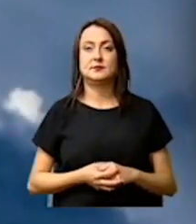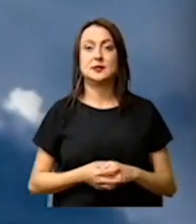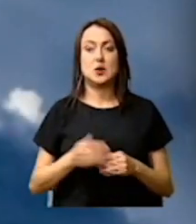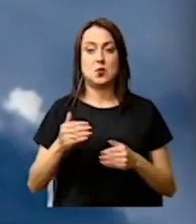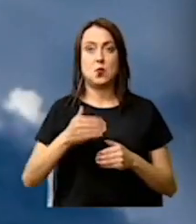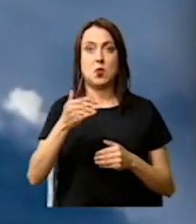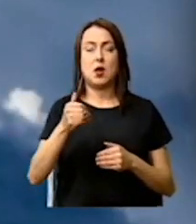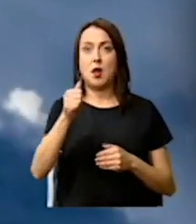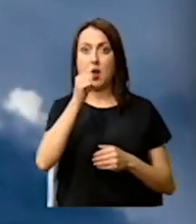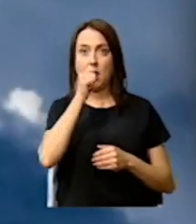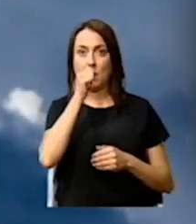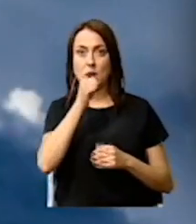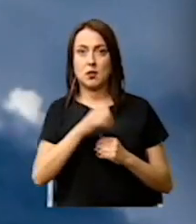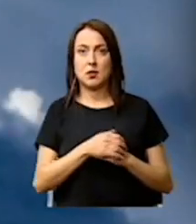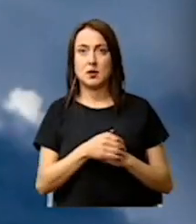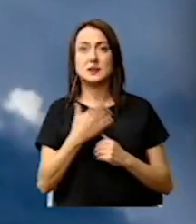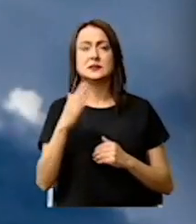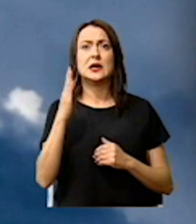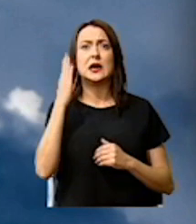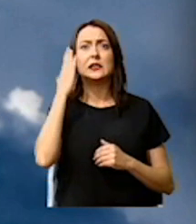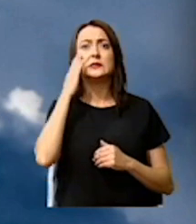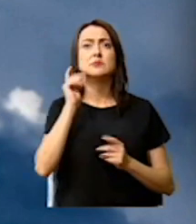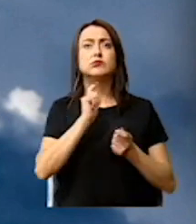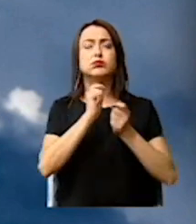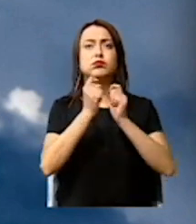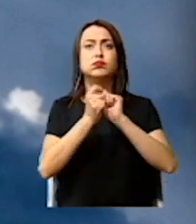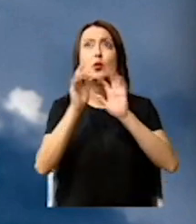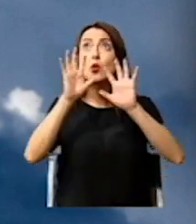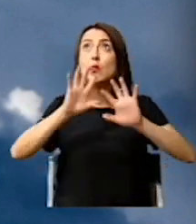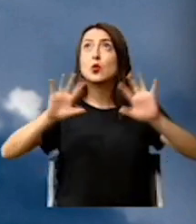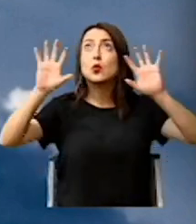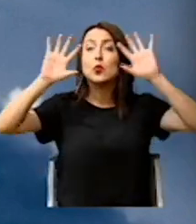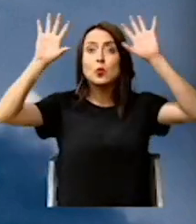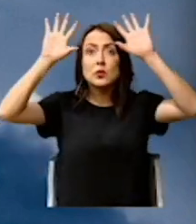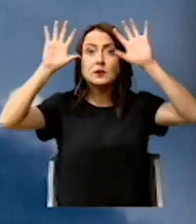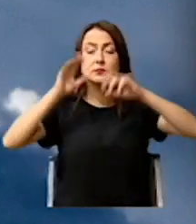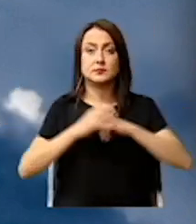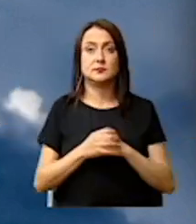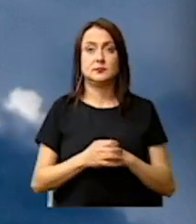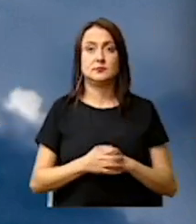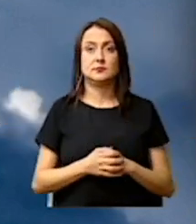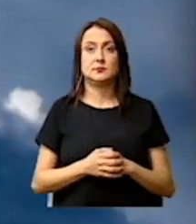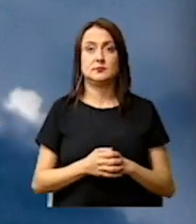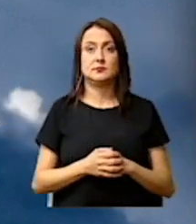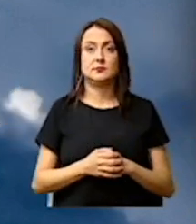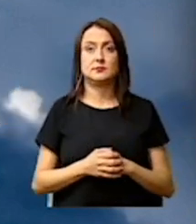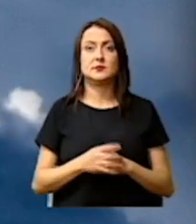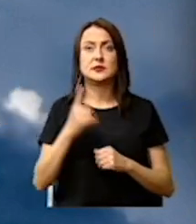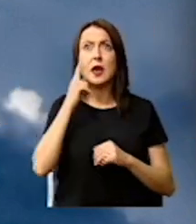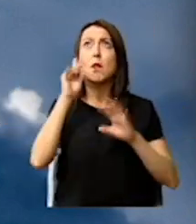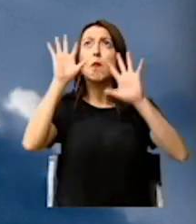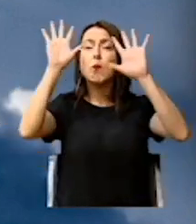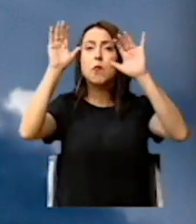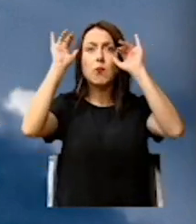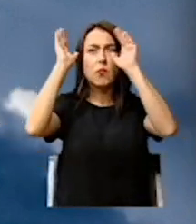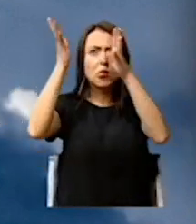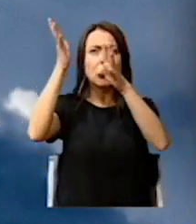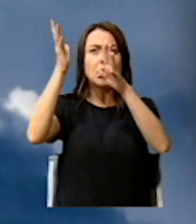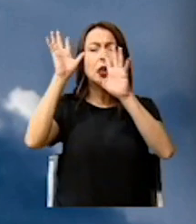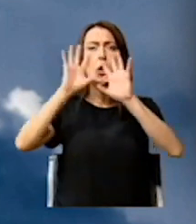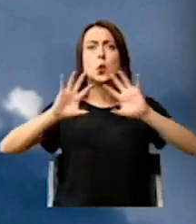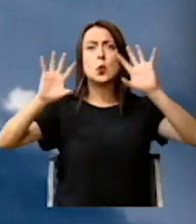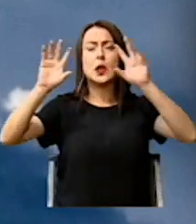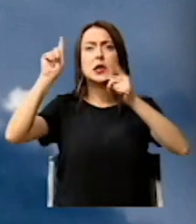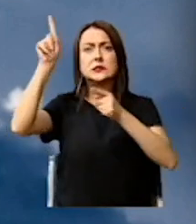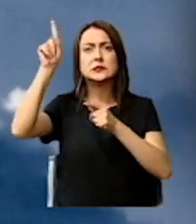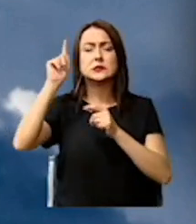Cuando el agua se pasa hacia las nubes, forma las nubes y se condensan arriba, ¿verdad? Ellas